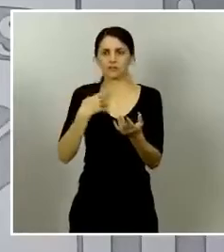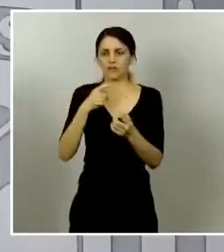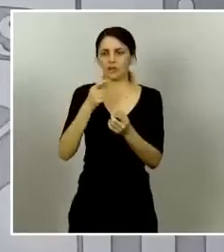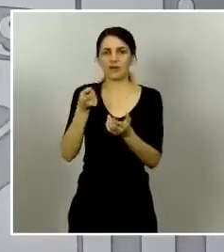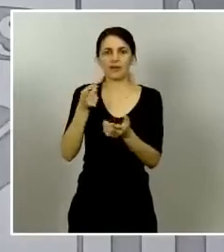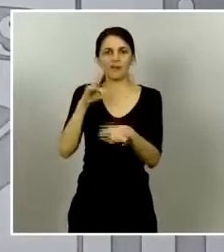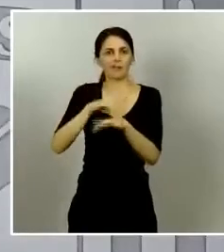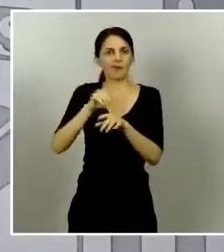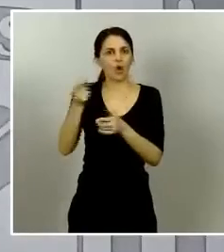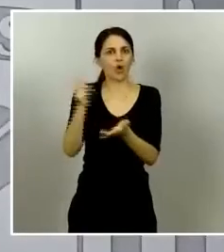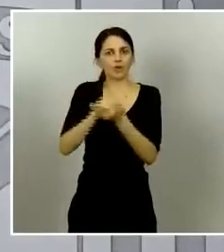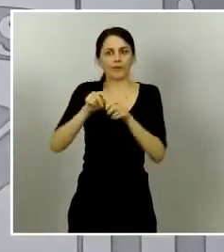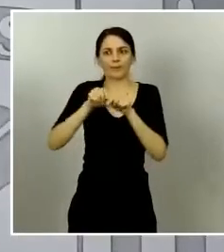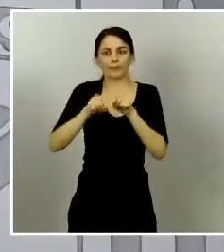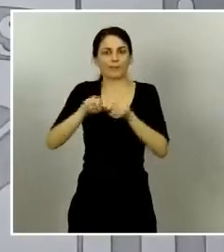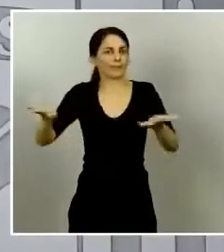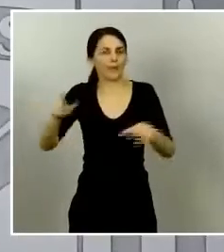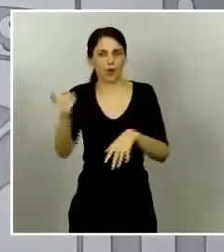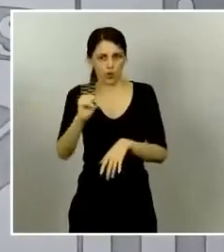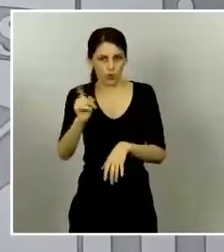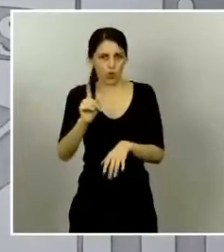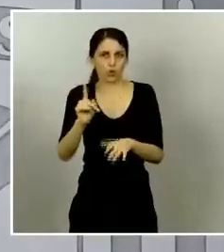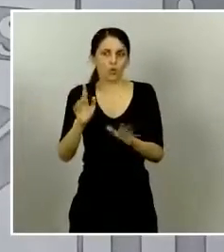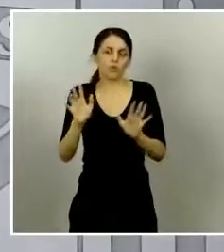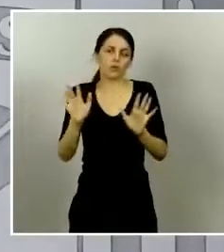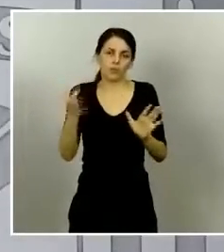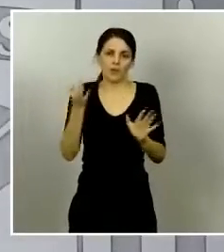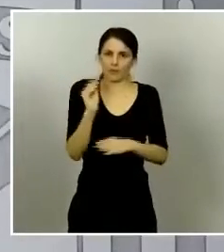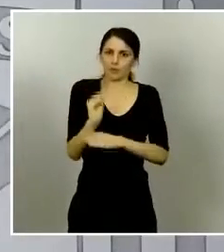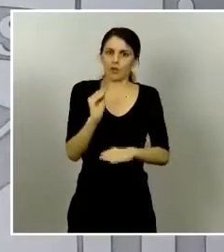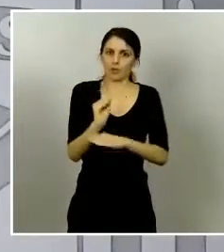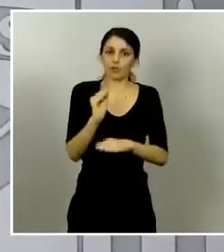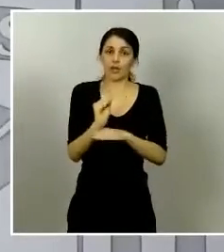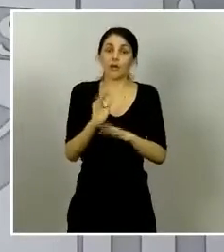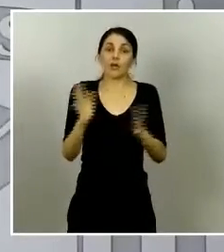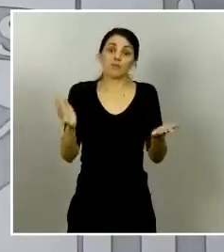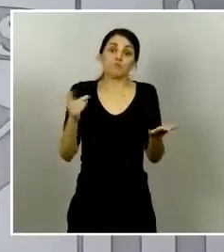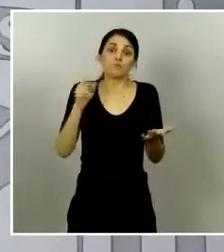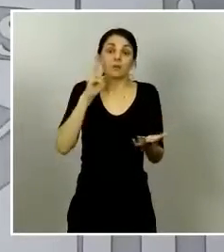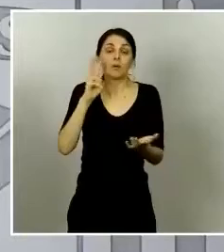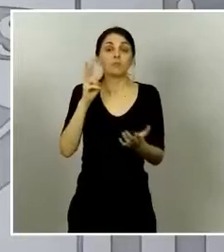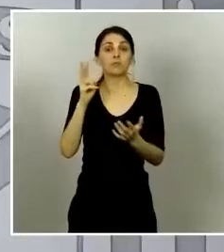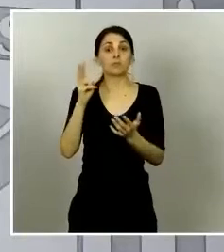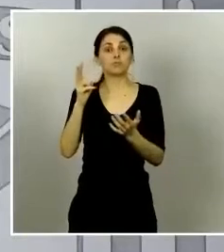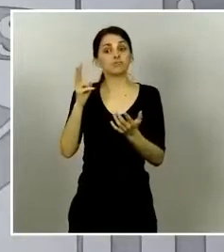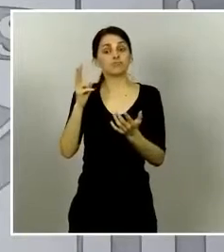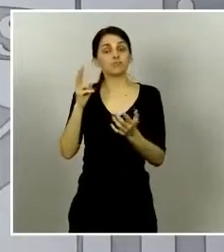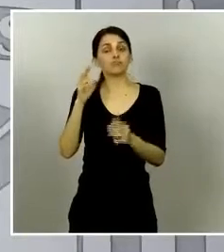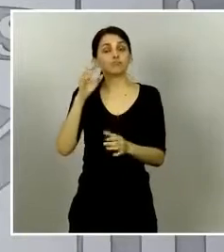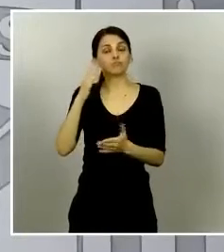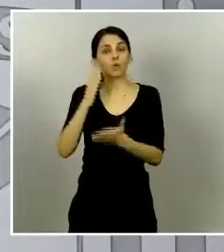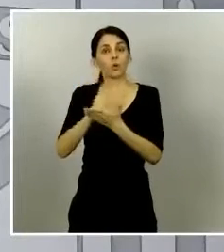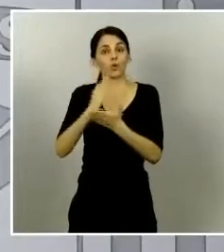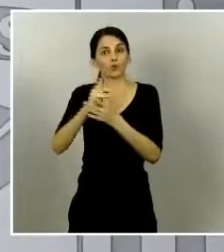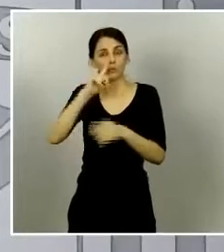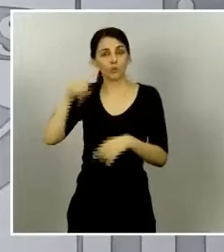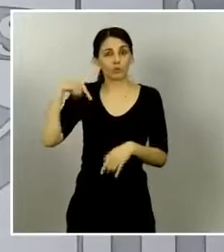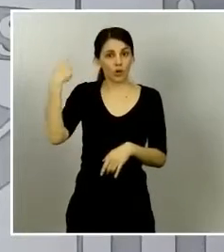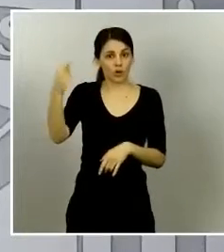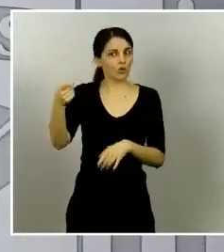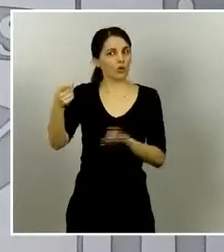si todo va bien, si no hay ningún tipo de repunte, de rebrote, siempre hay que tener la máxima cautela, se podrá con las